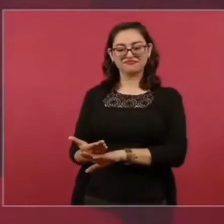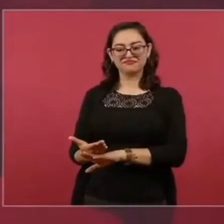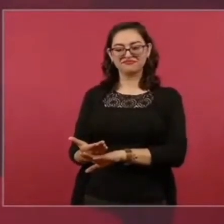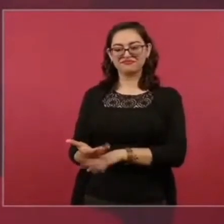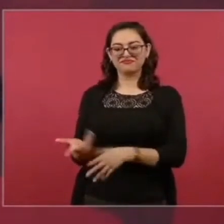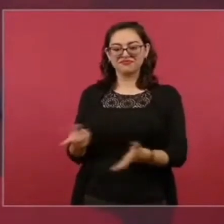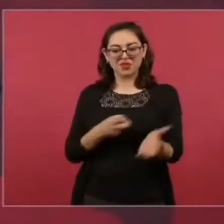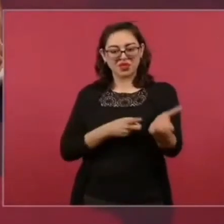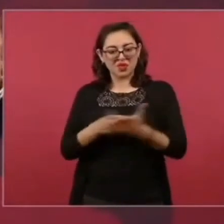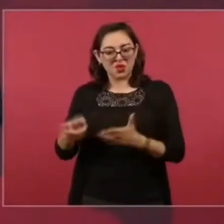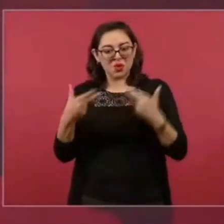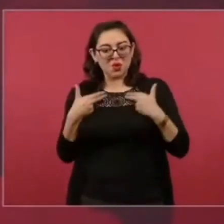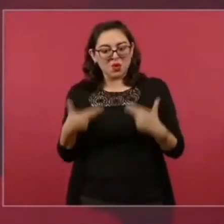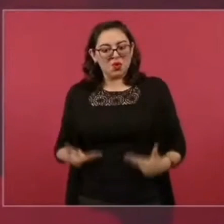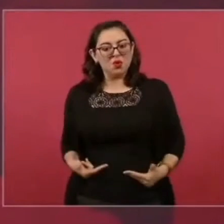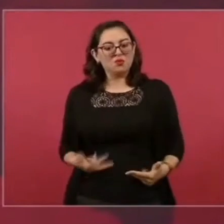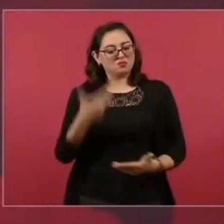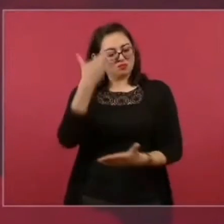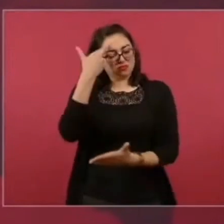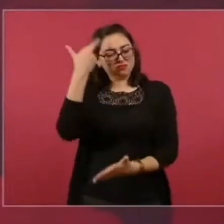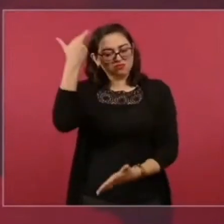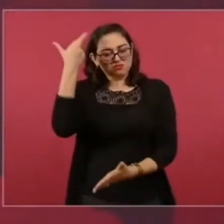Se violan derechos humanos